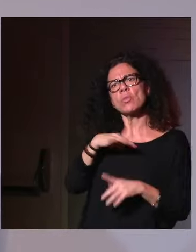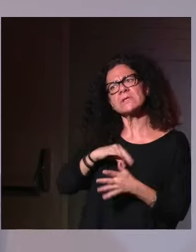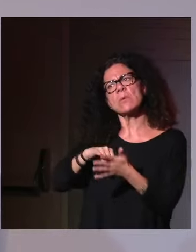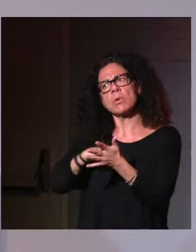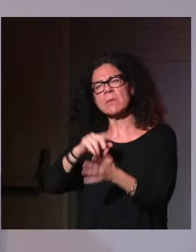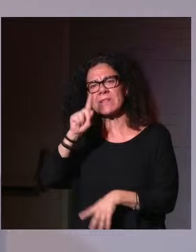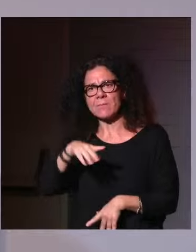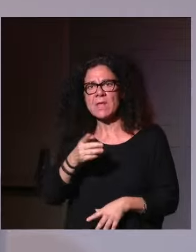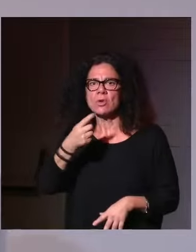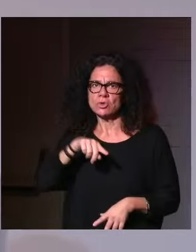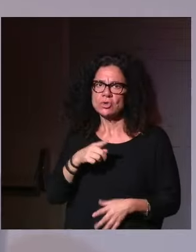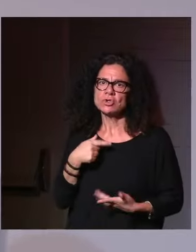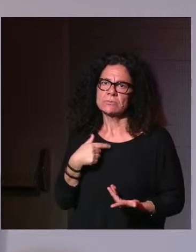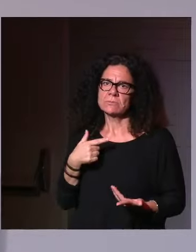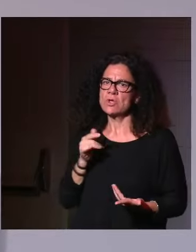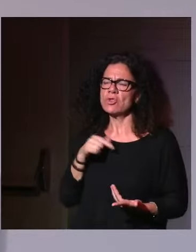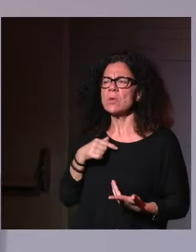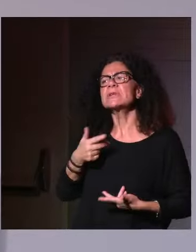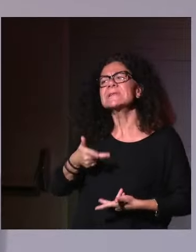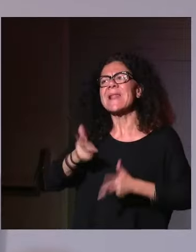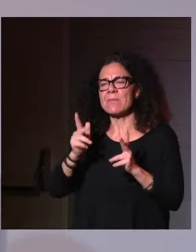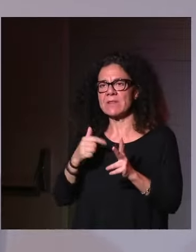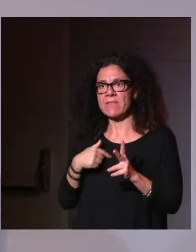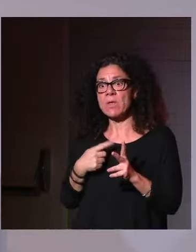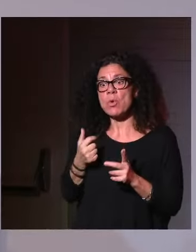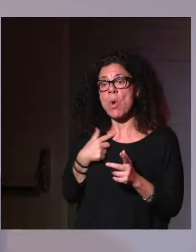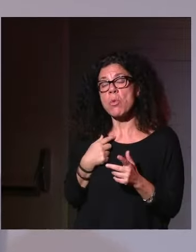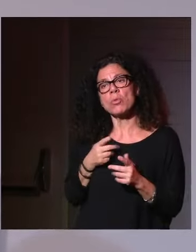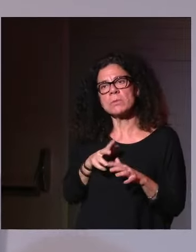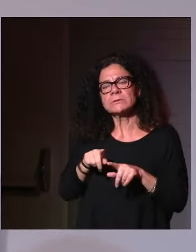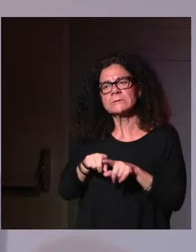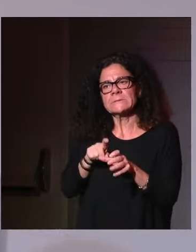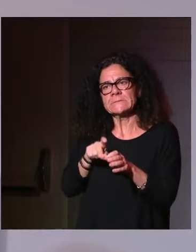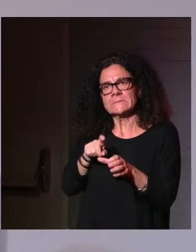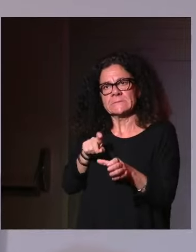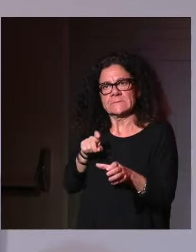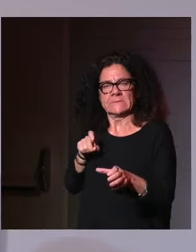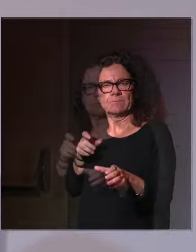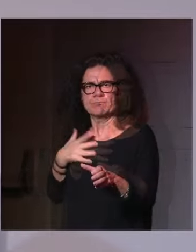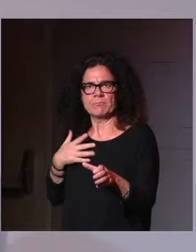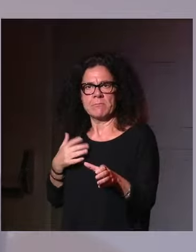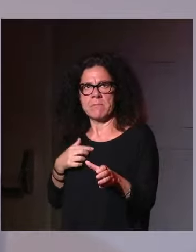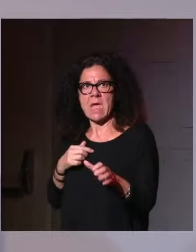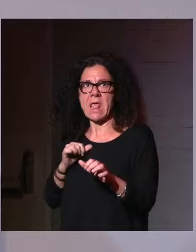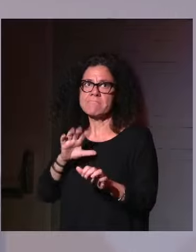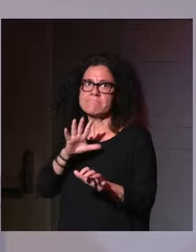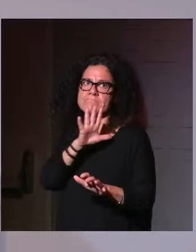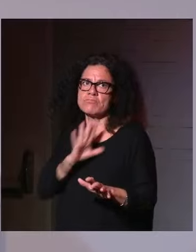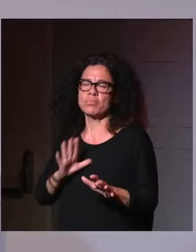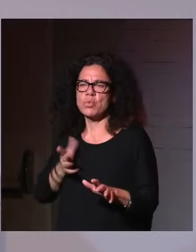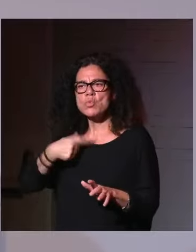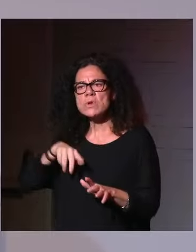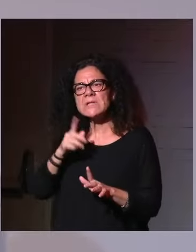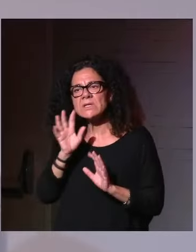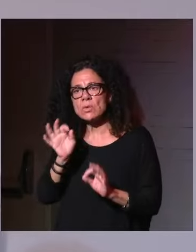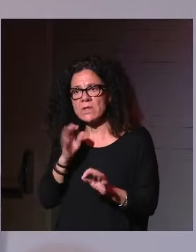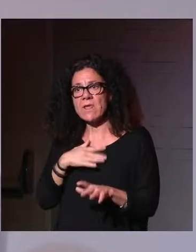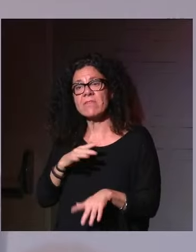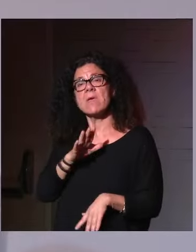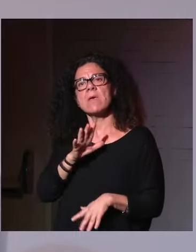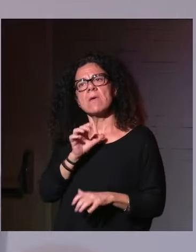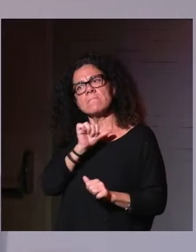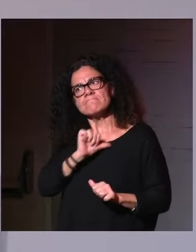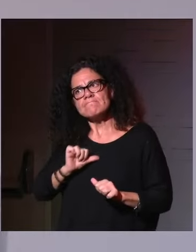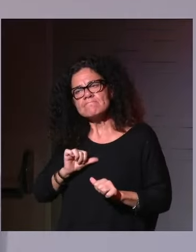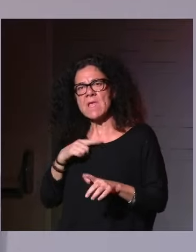también no tenemos esa libertad que nos hemos ido coartando nosotras solas para eh preservar nuestra seguridad y preservar la seguridad